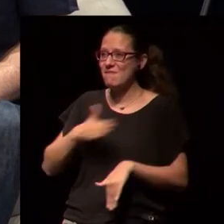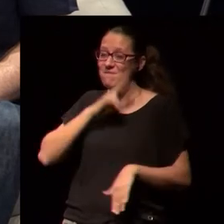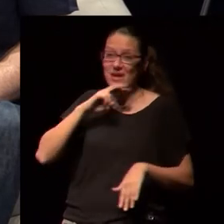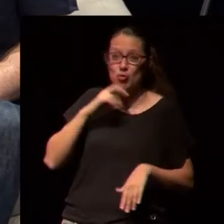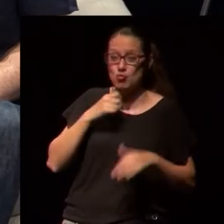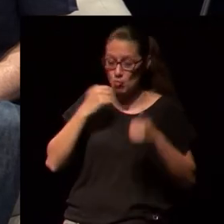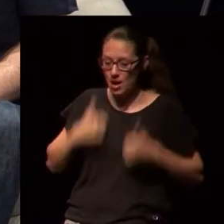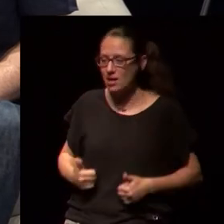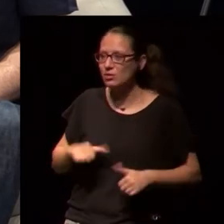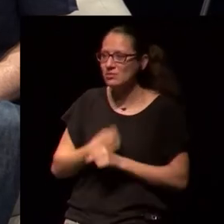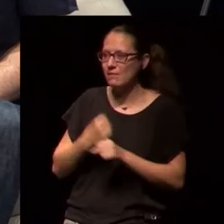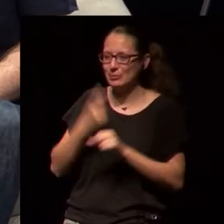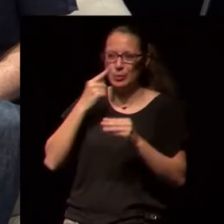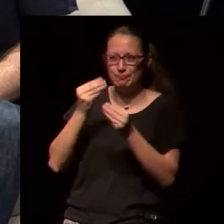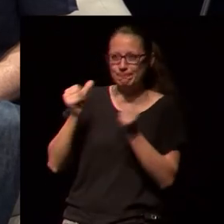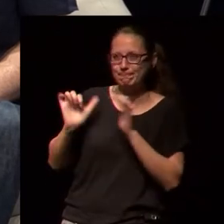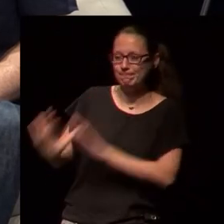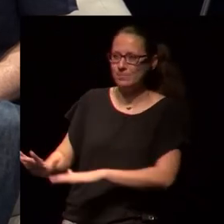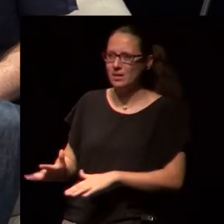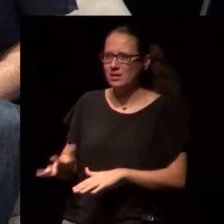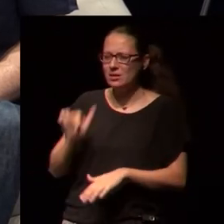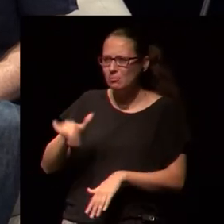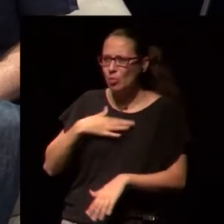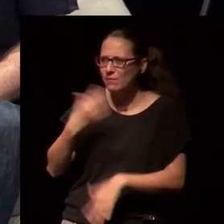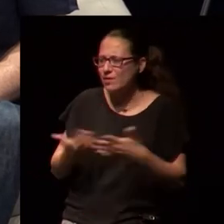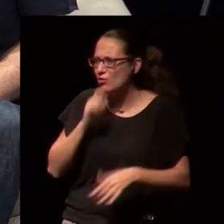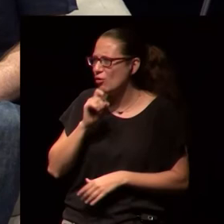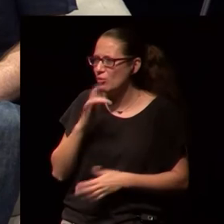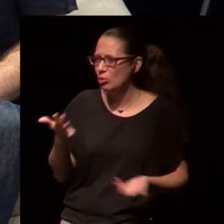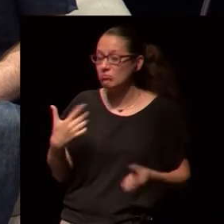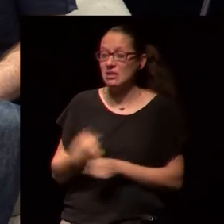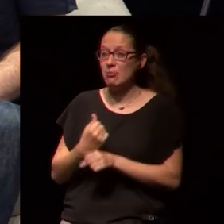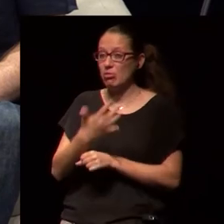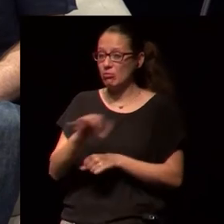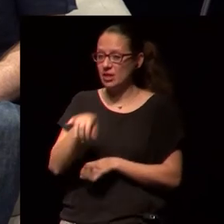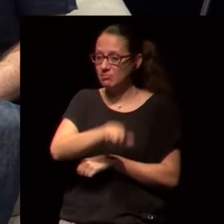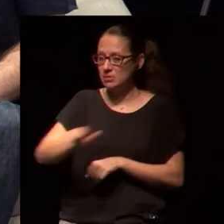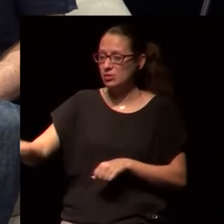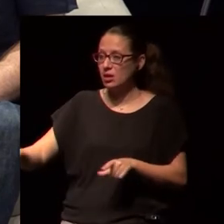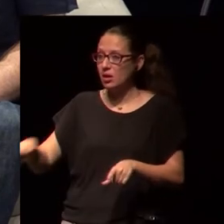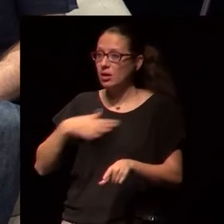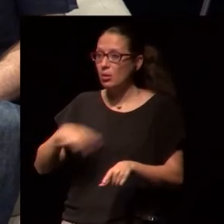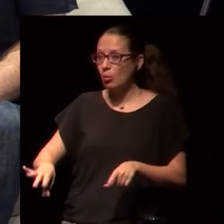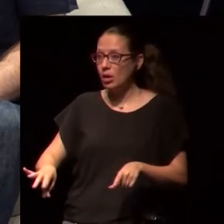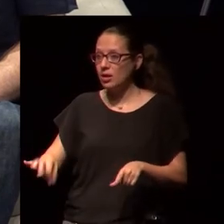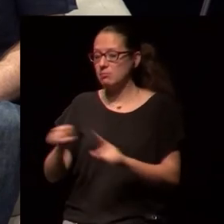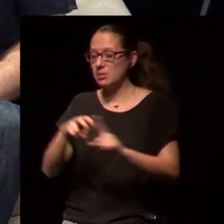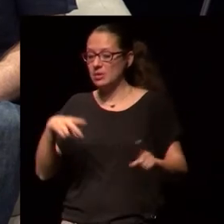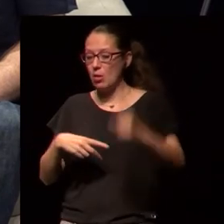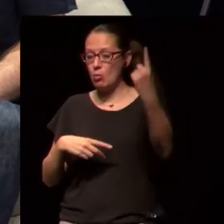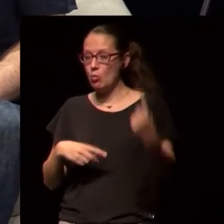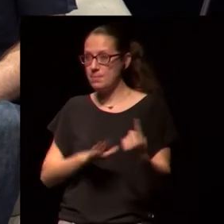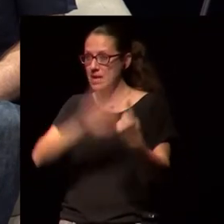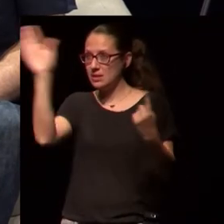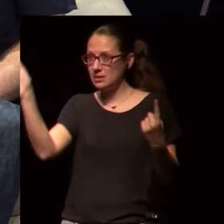nuestro trabajo. ¿Cómo se puede medir eso? Trabajamos con 50 personas y lo mismo, solo cambiamos la perspectiva de una